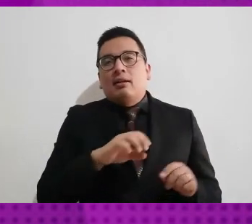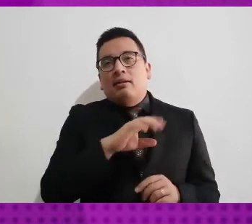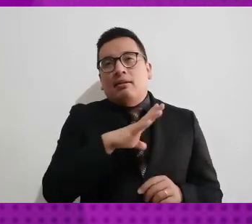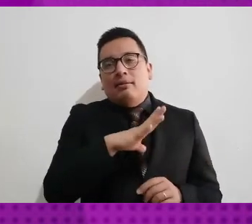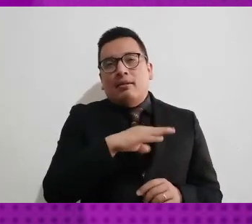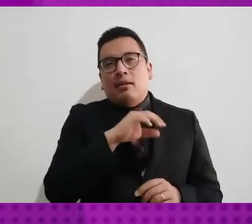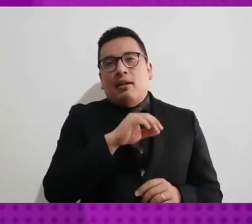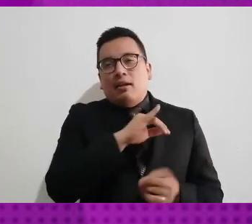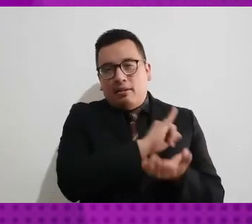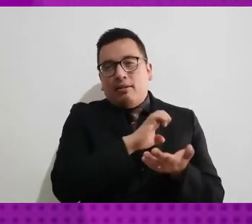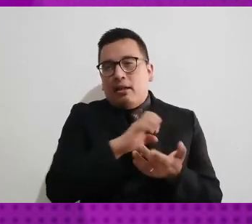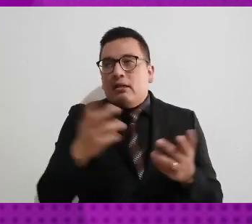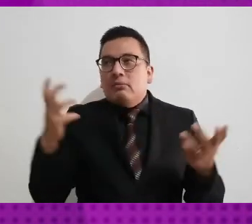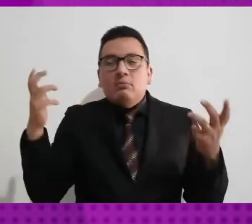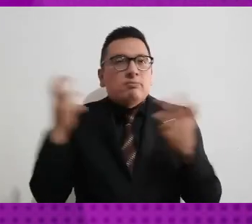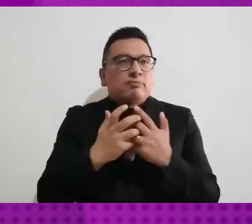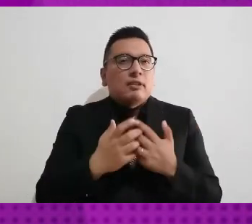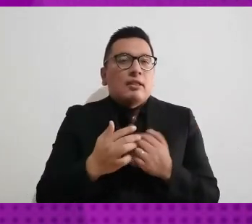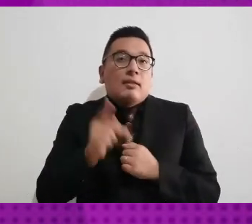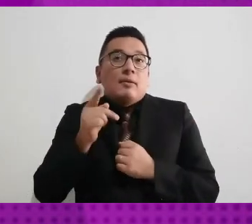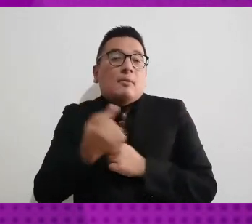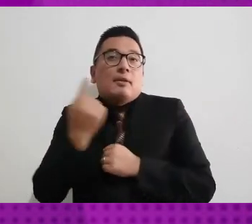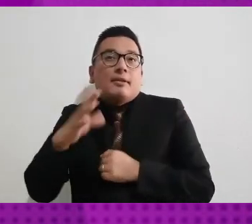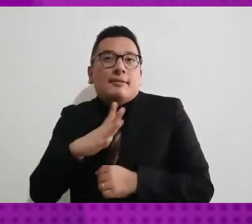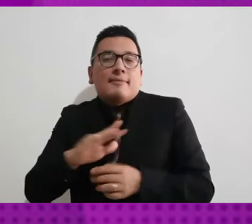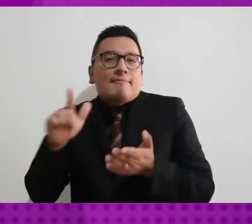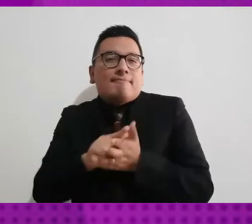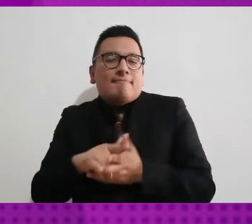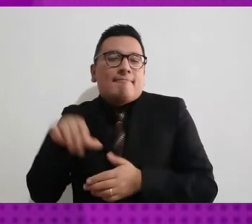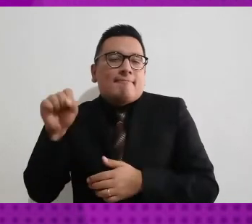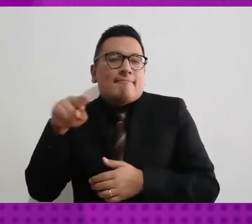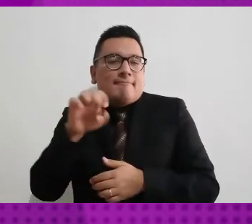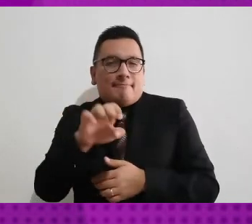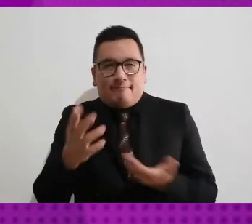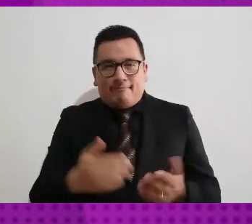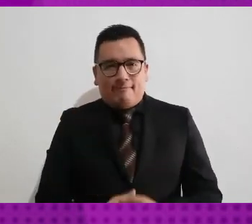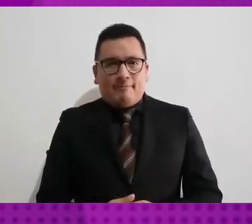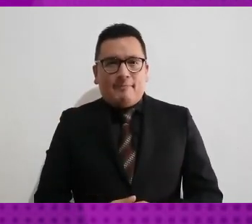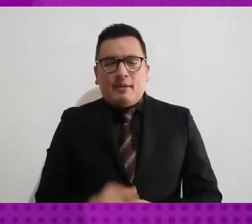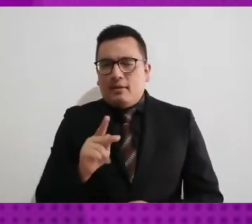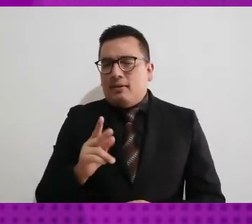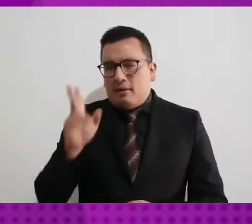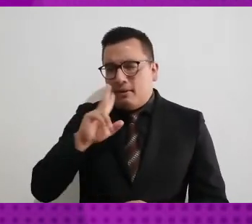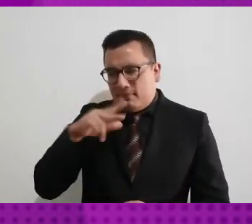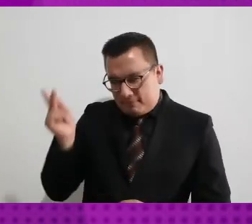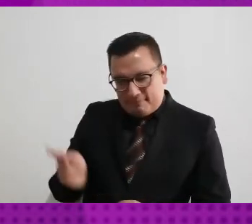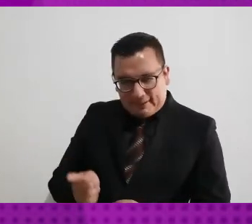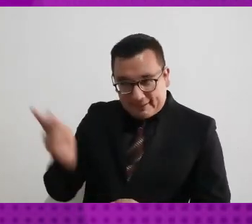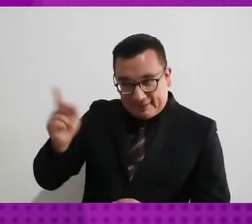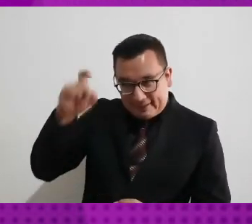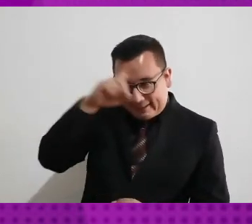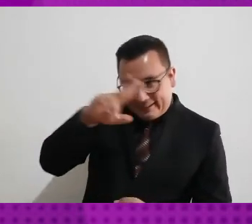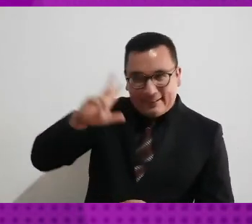sobre todo con el adecuado funcionamiento del Sistema Nacional de Elecciones. Ahora, pues la pregunta de